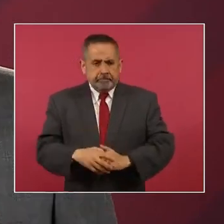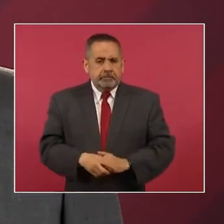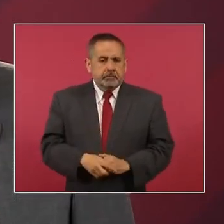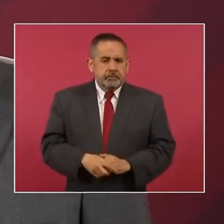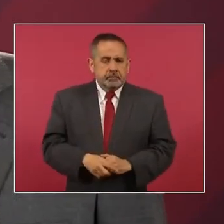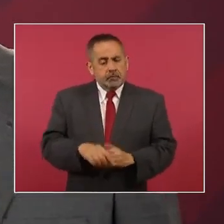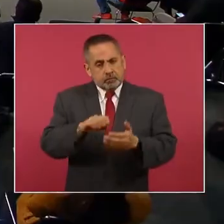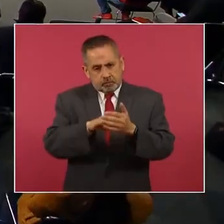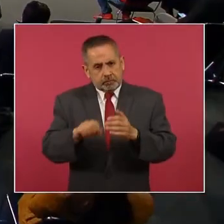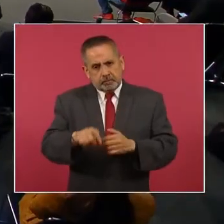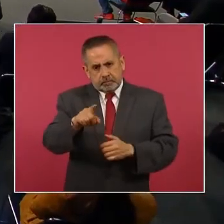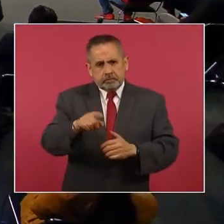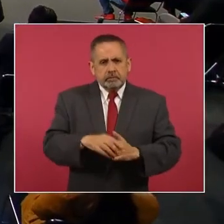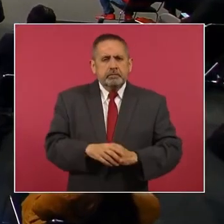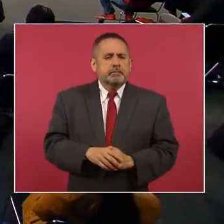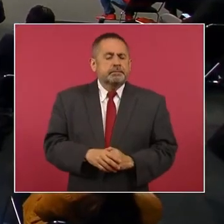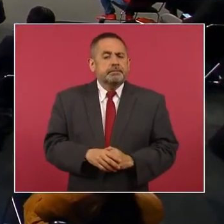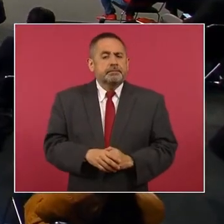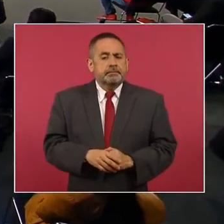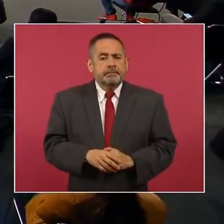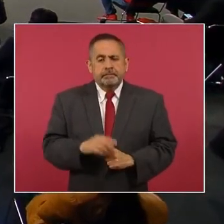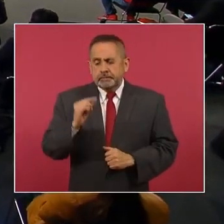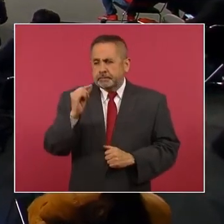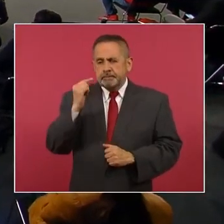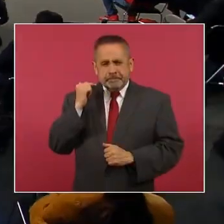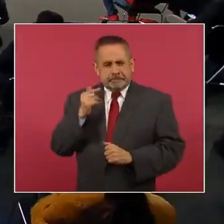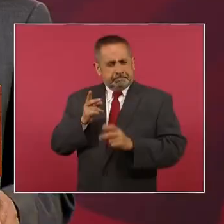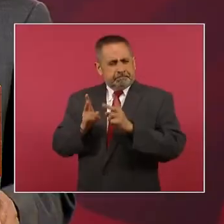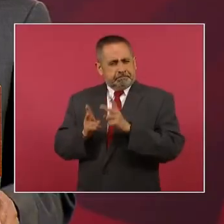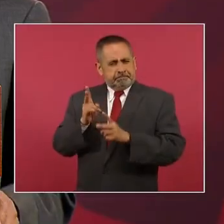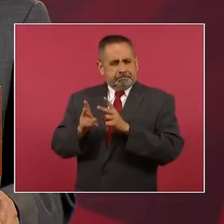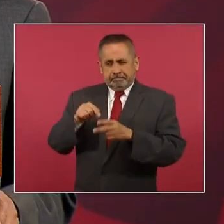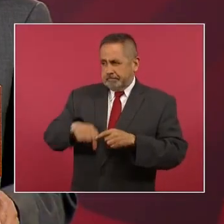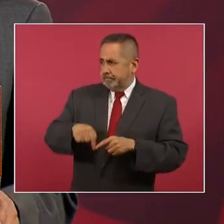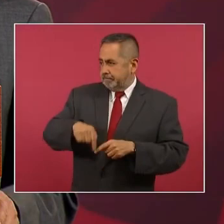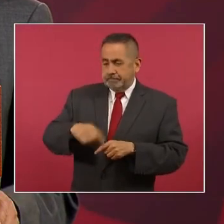Por ejemplo, apenas habíamos hablado aquí